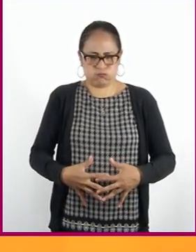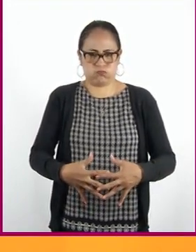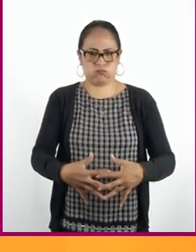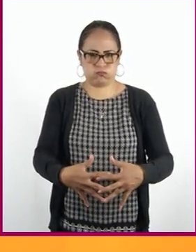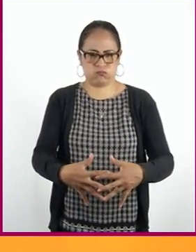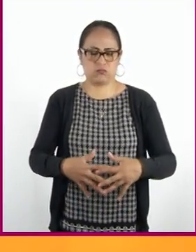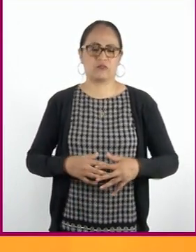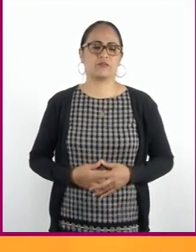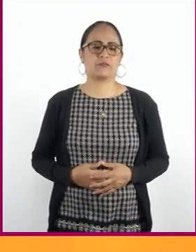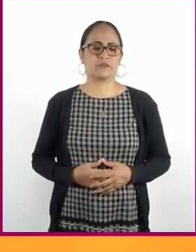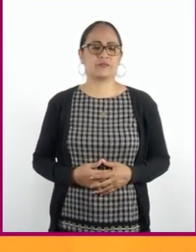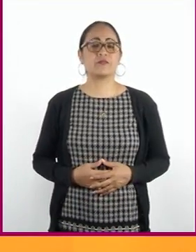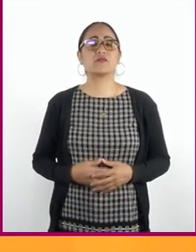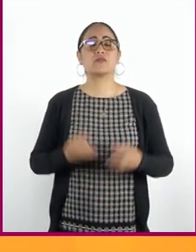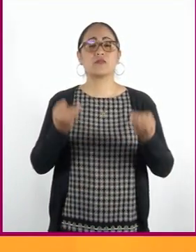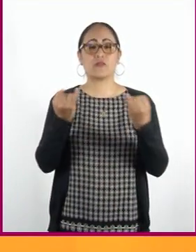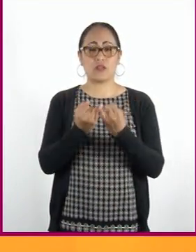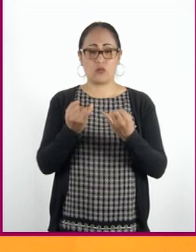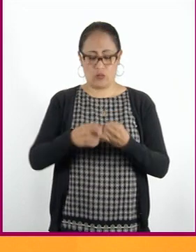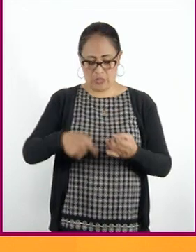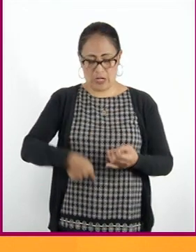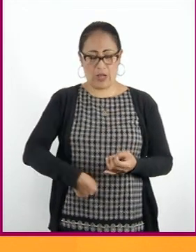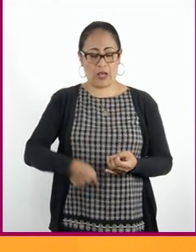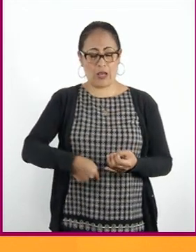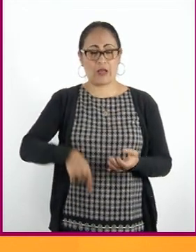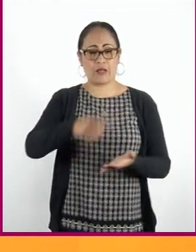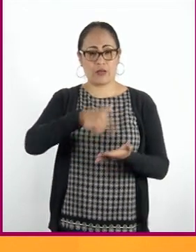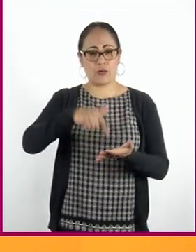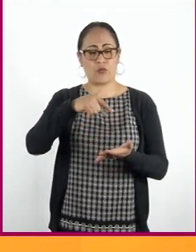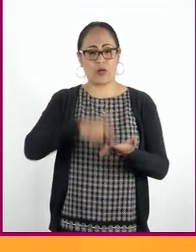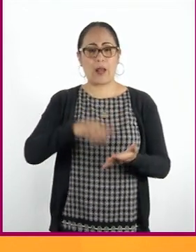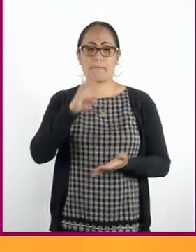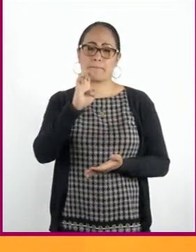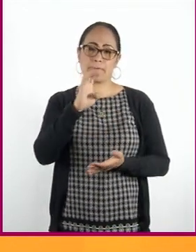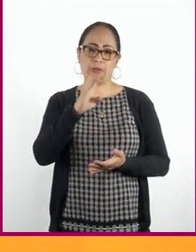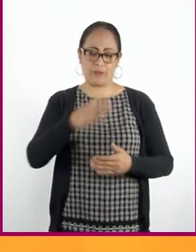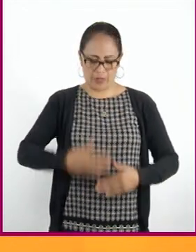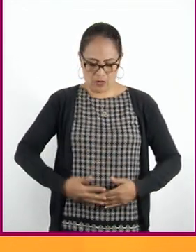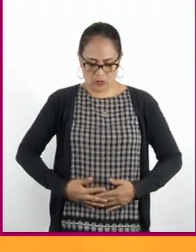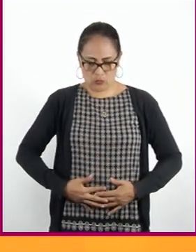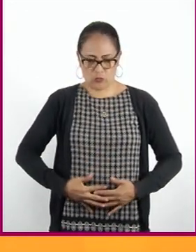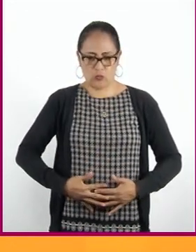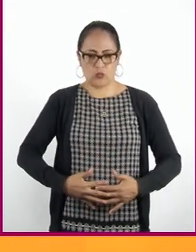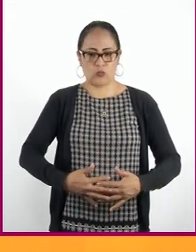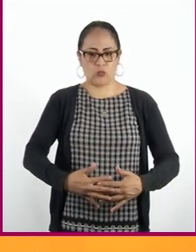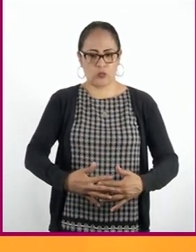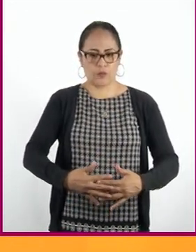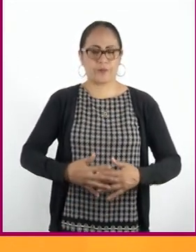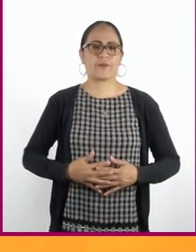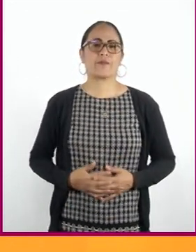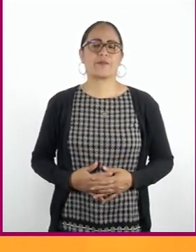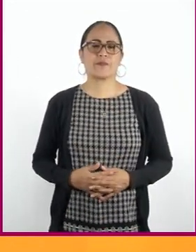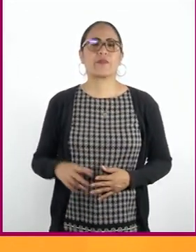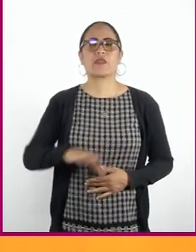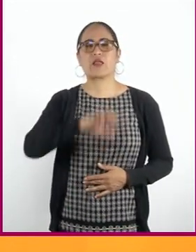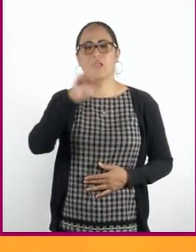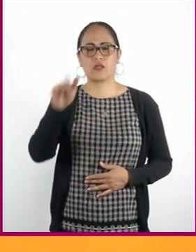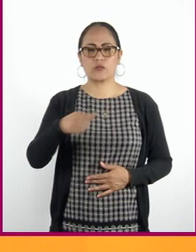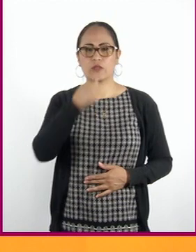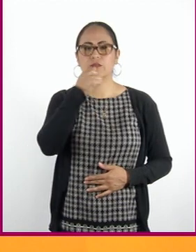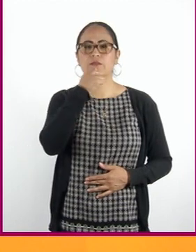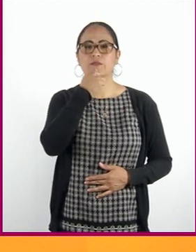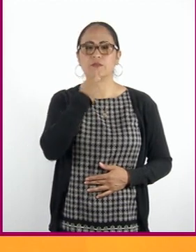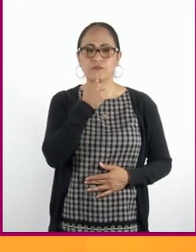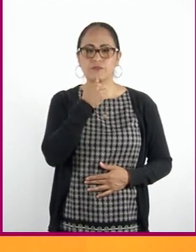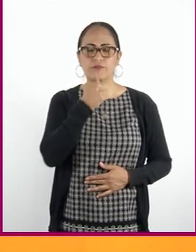fecundado. Además, es el lugar donde se desarrolla el embrión durante su gestación. Finalmente, la vagina